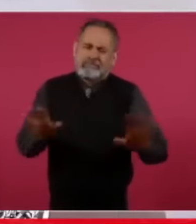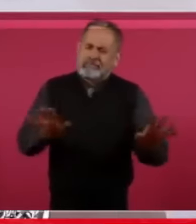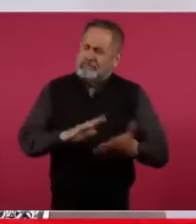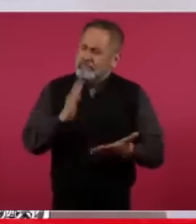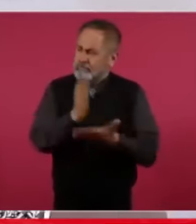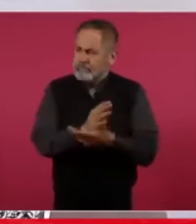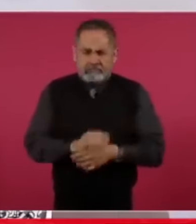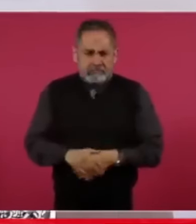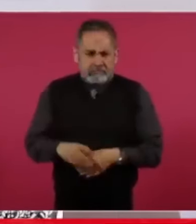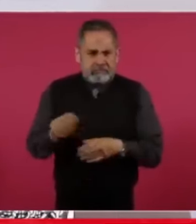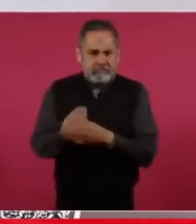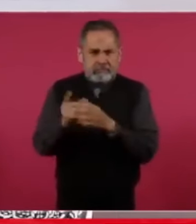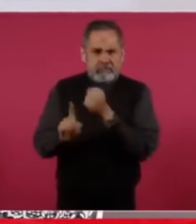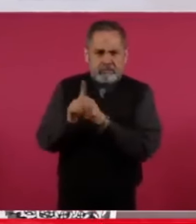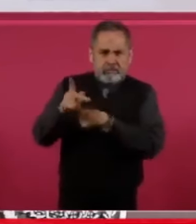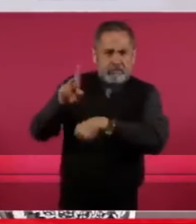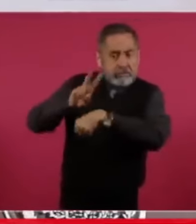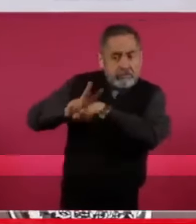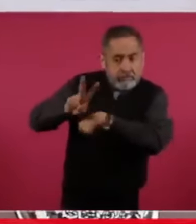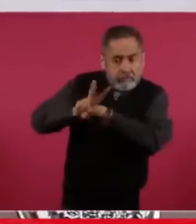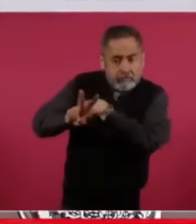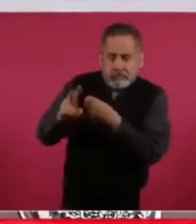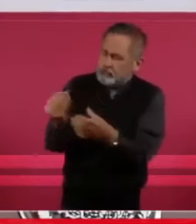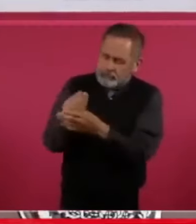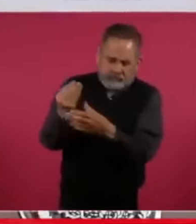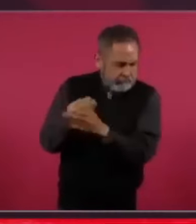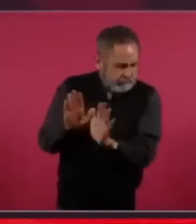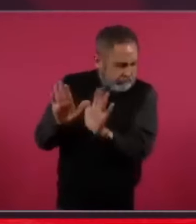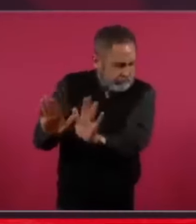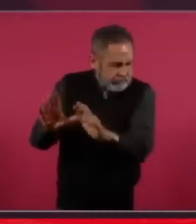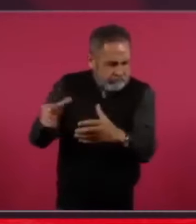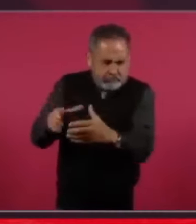Los problemas de Venezuela se han